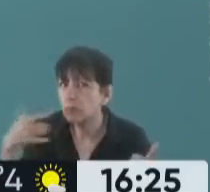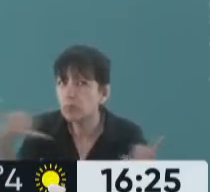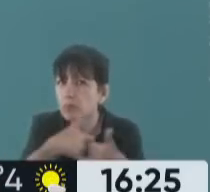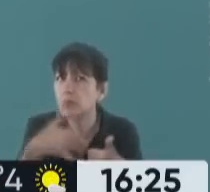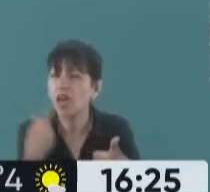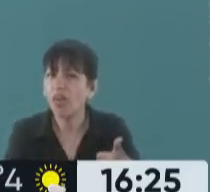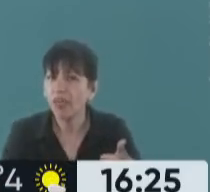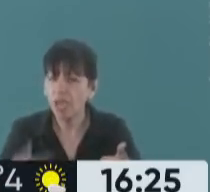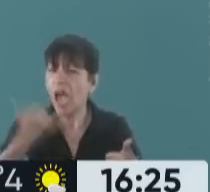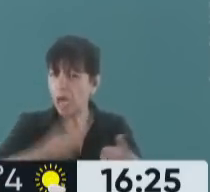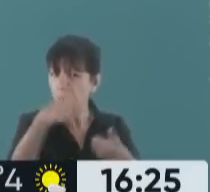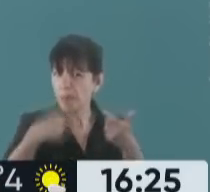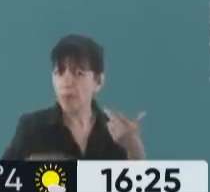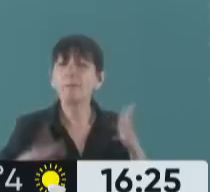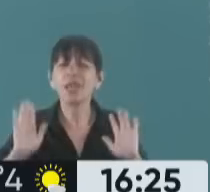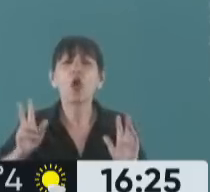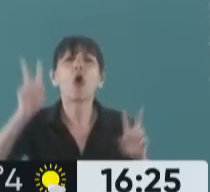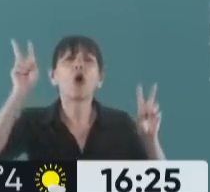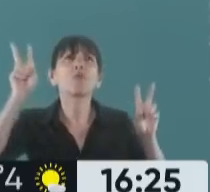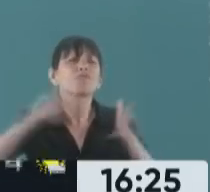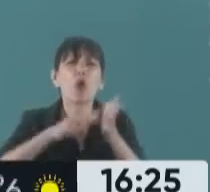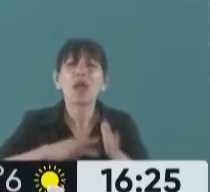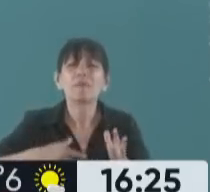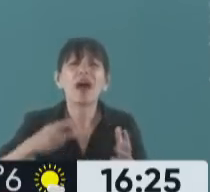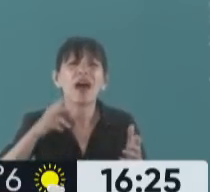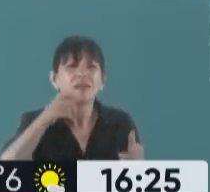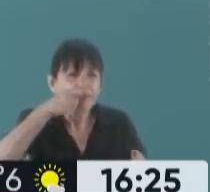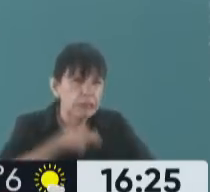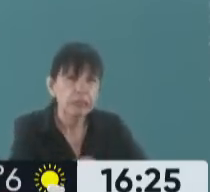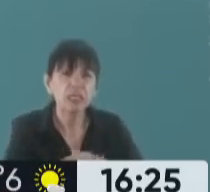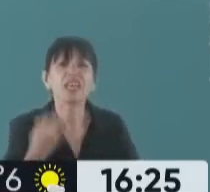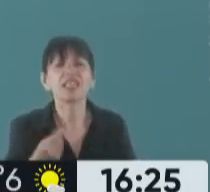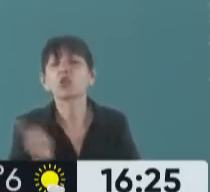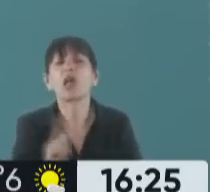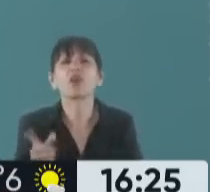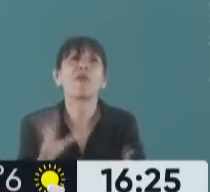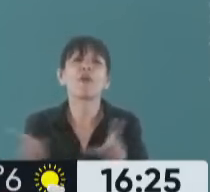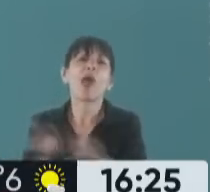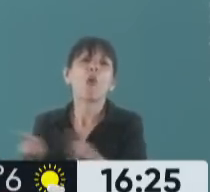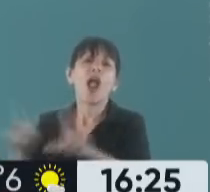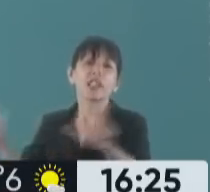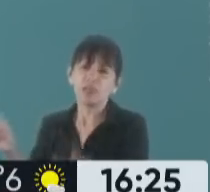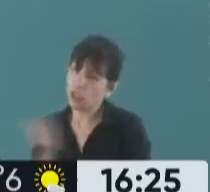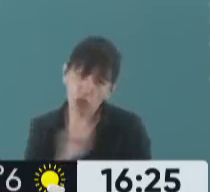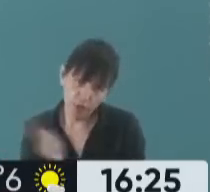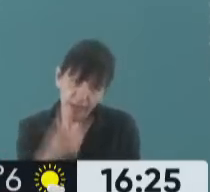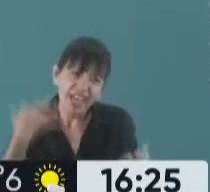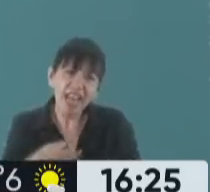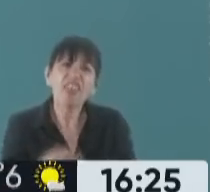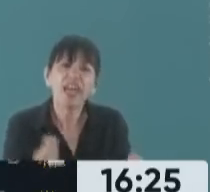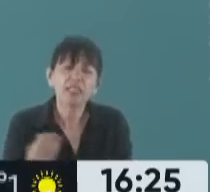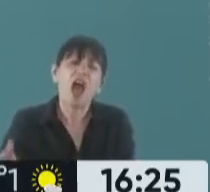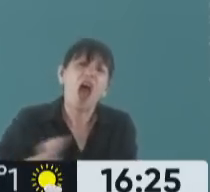llevan adelante. El gran problema del narcotráfico es que no es un tema de series de televisión, sino que es la realidad, es que durante esos 20 años y con tanto